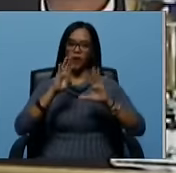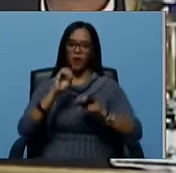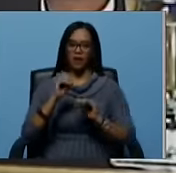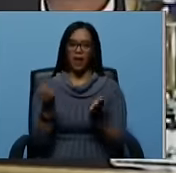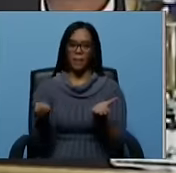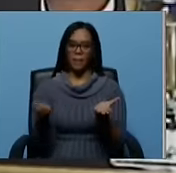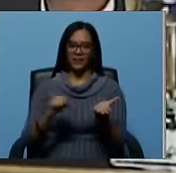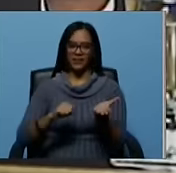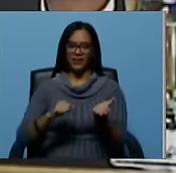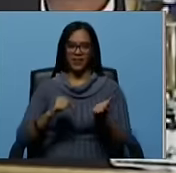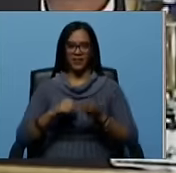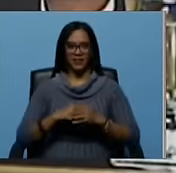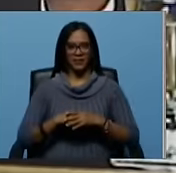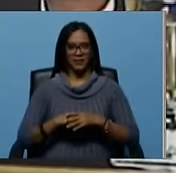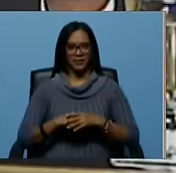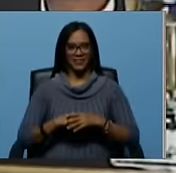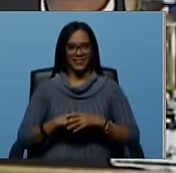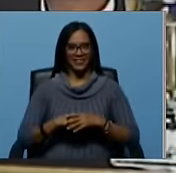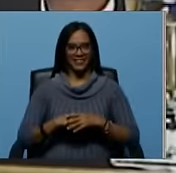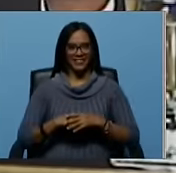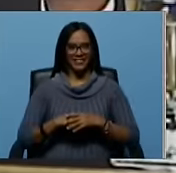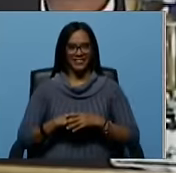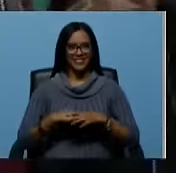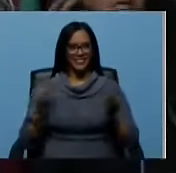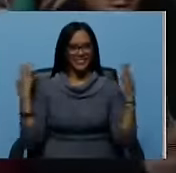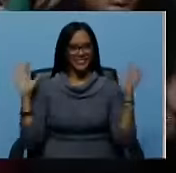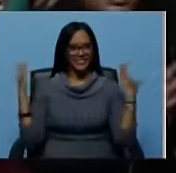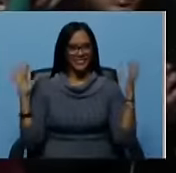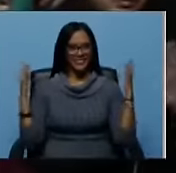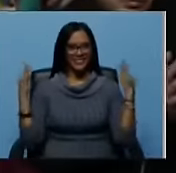Con el Mazo Dando.